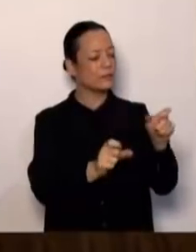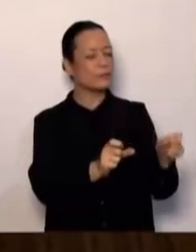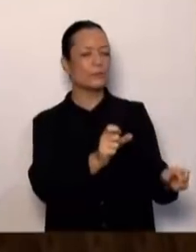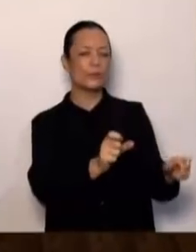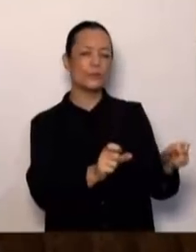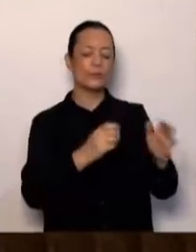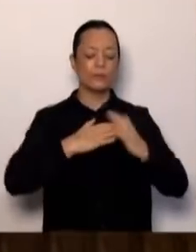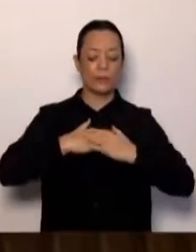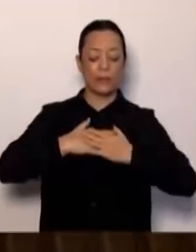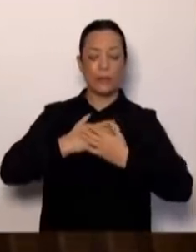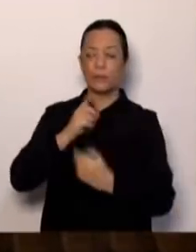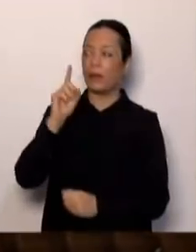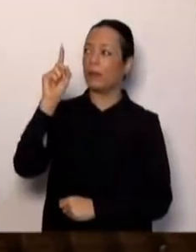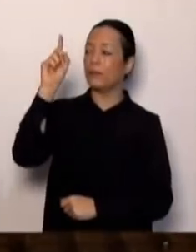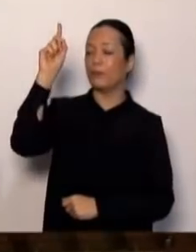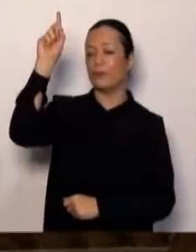que ama el